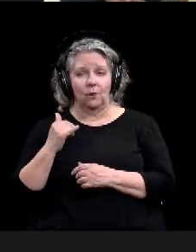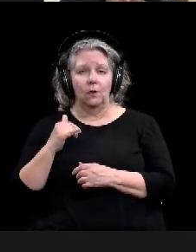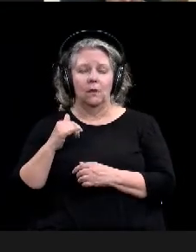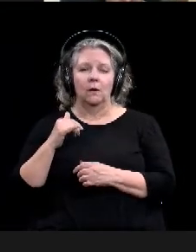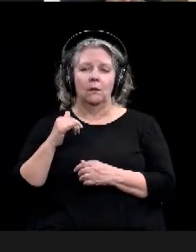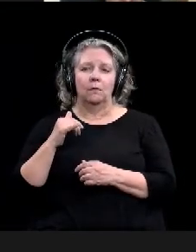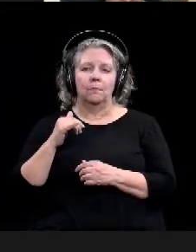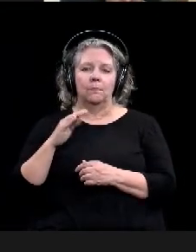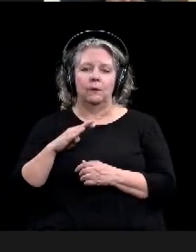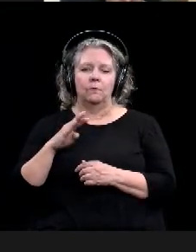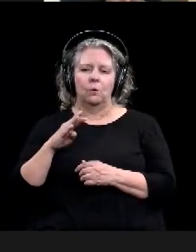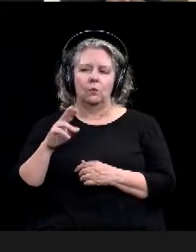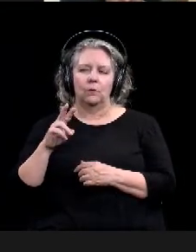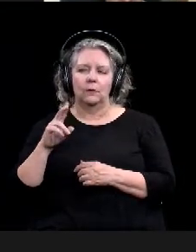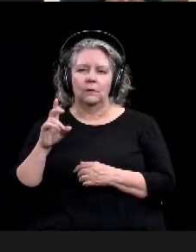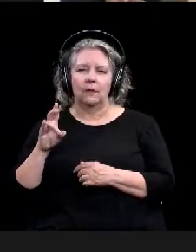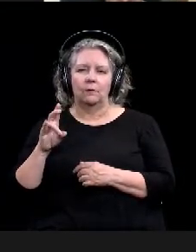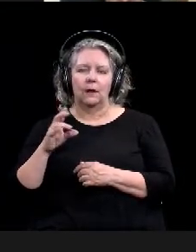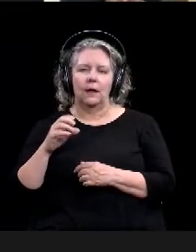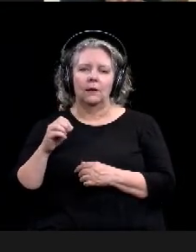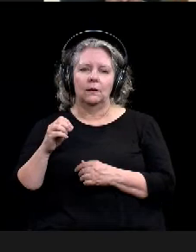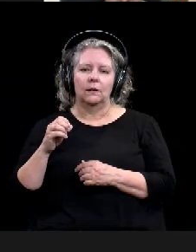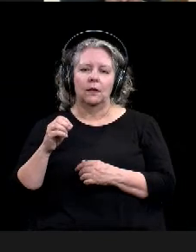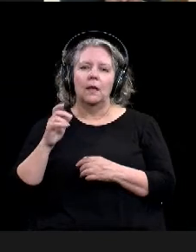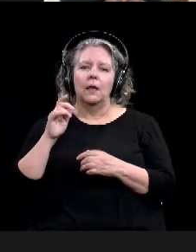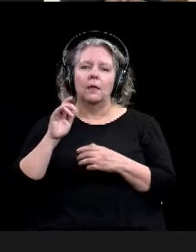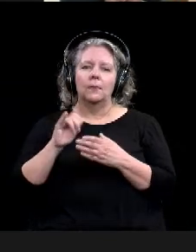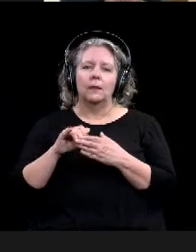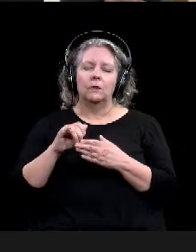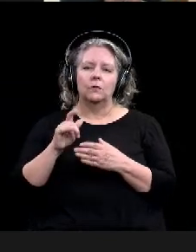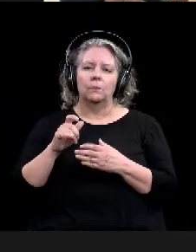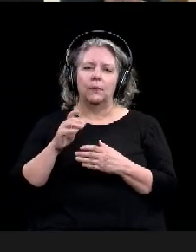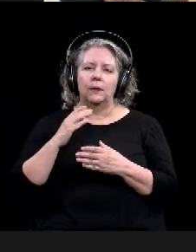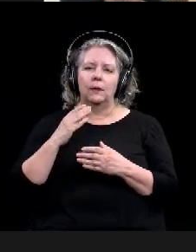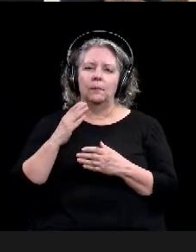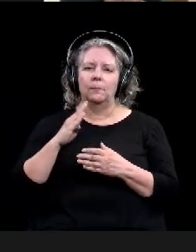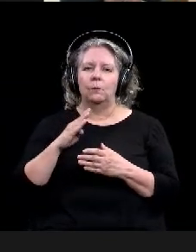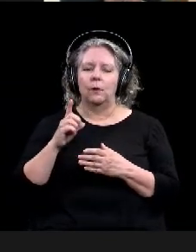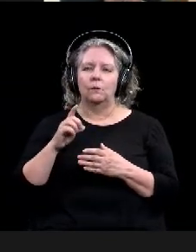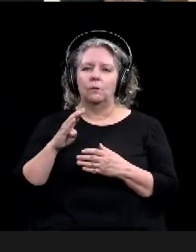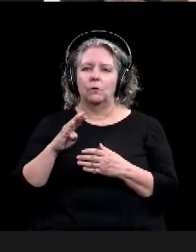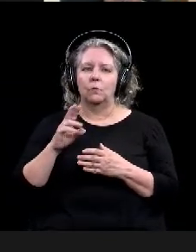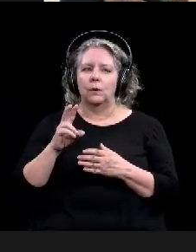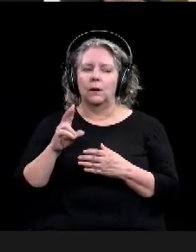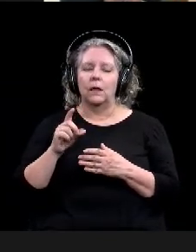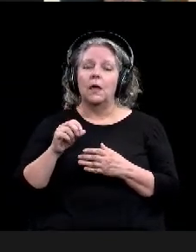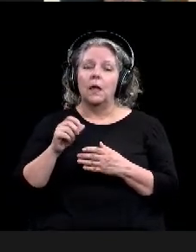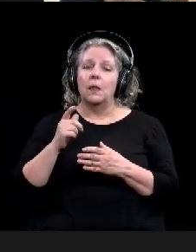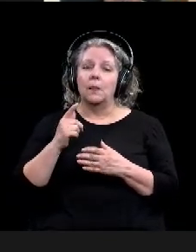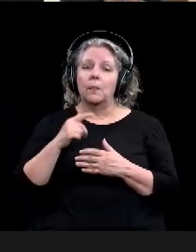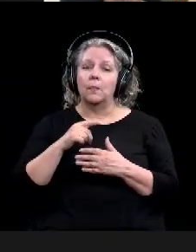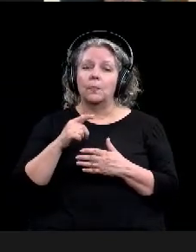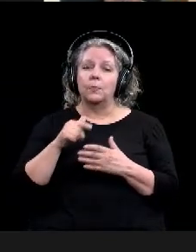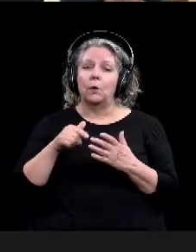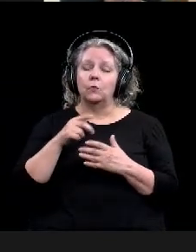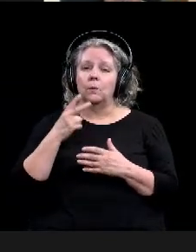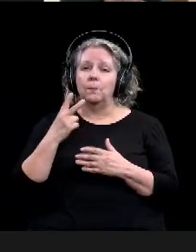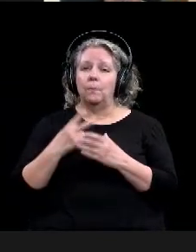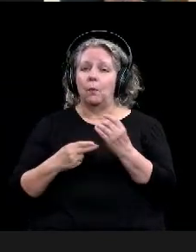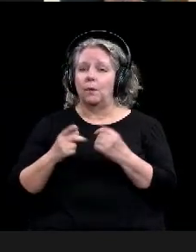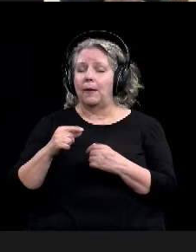el pego 1 el p 40 esto es tan 20% de incrementado 20 por